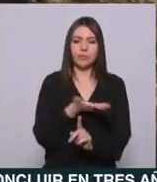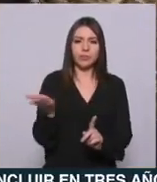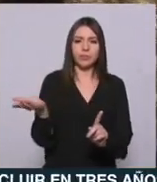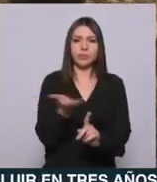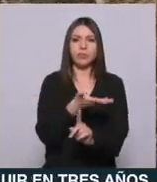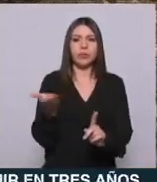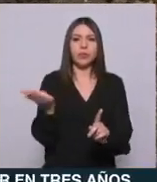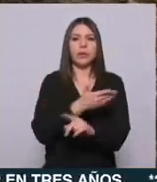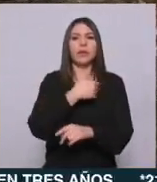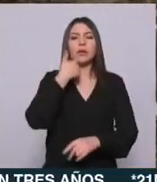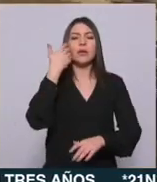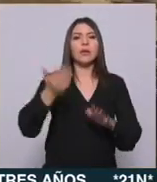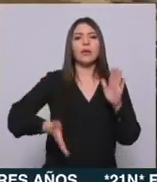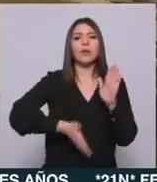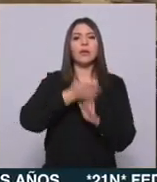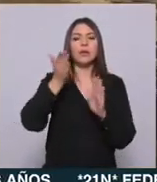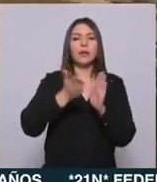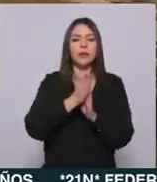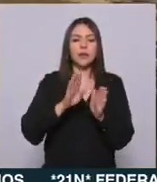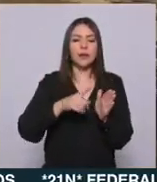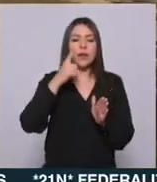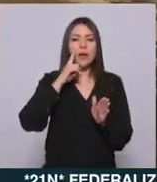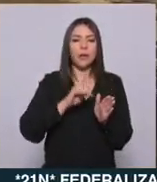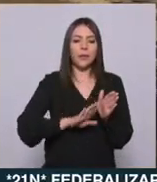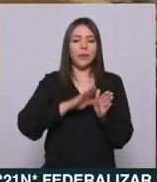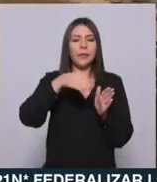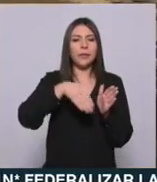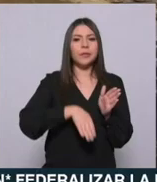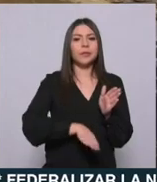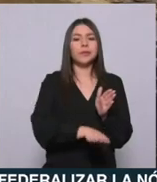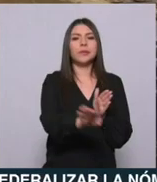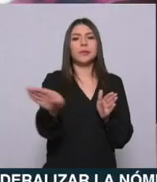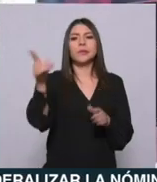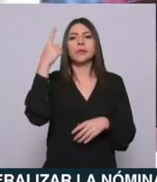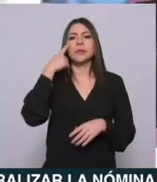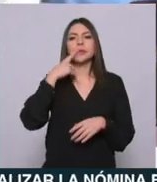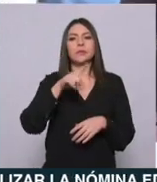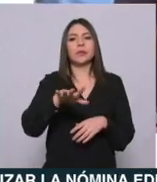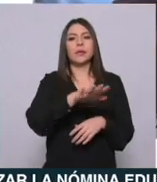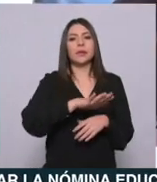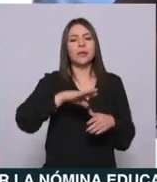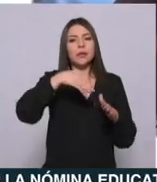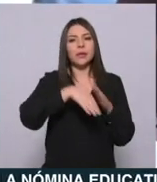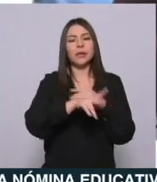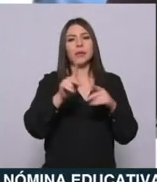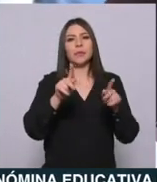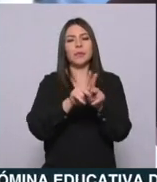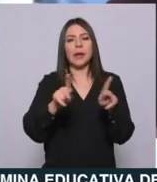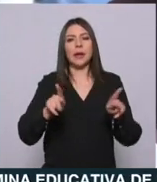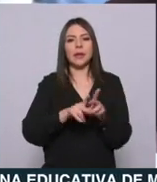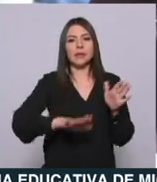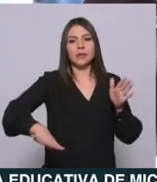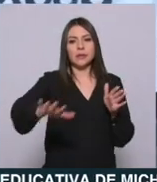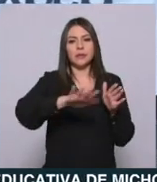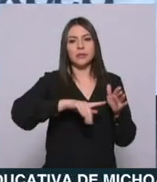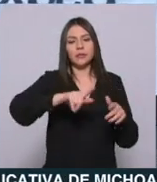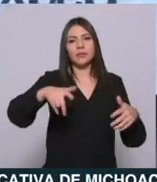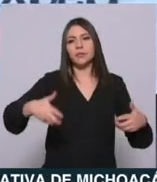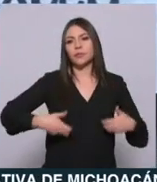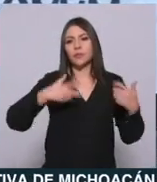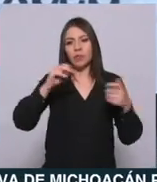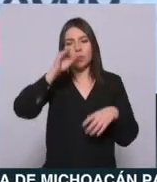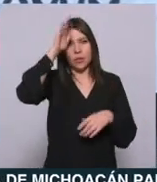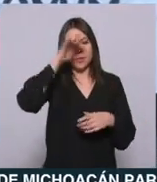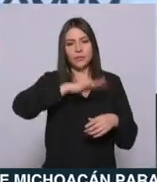fin de construir una plazoleta que contemplaría el espacio comercial del complejo, lo que desató inconformidad de los vecinos. Por lo que